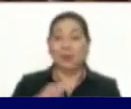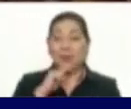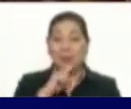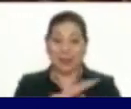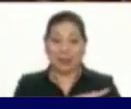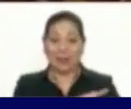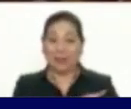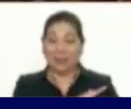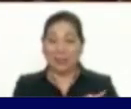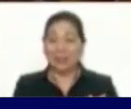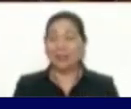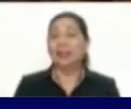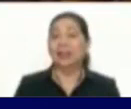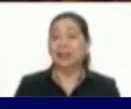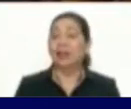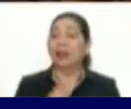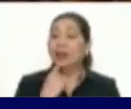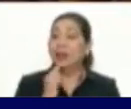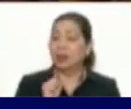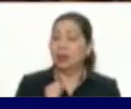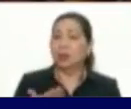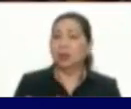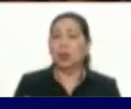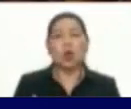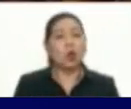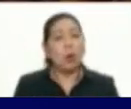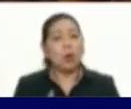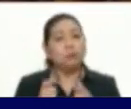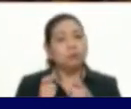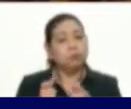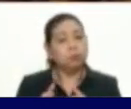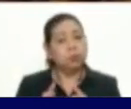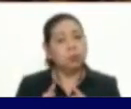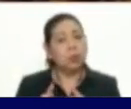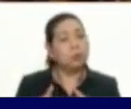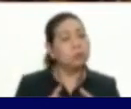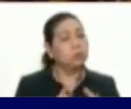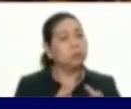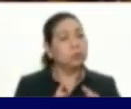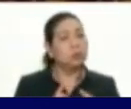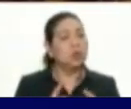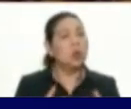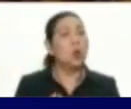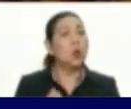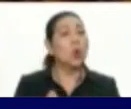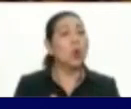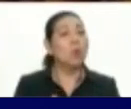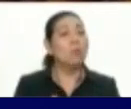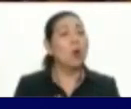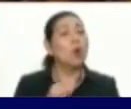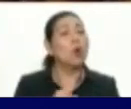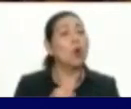la fiscal, el objetivo de esta organización es copar, controlar y direccionar los procesos de las contrataciones en